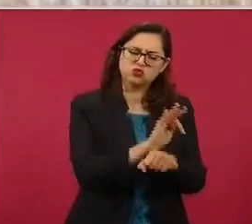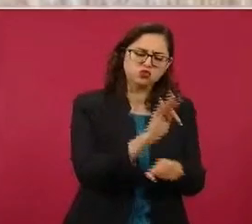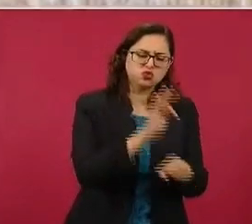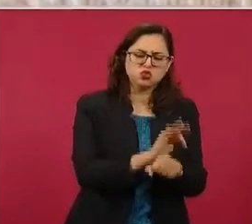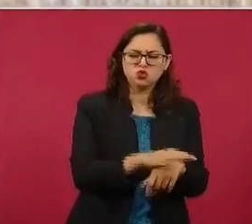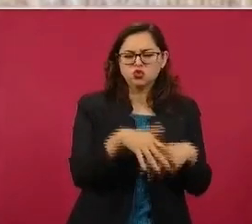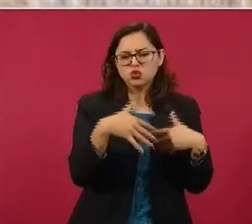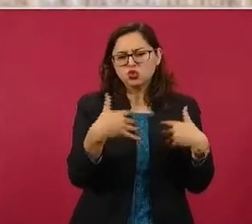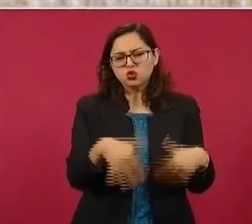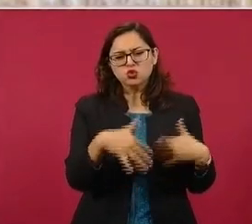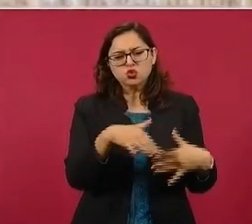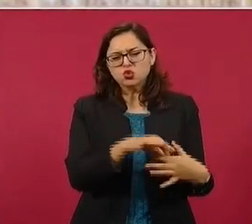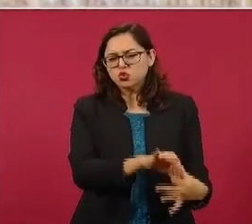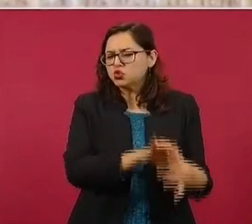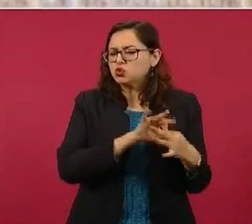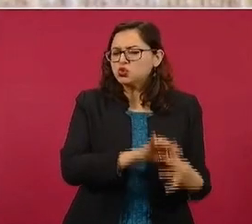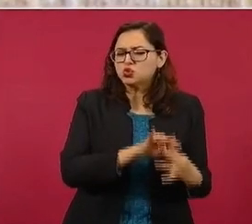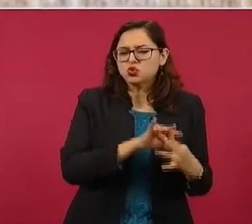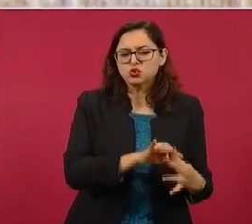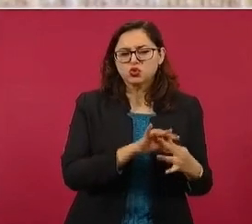contra